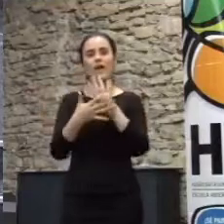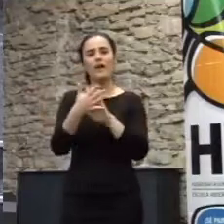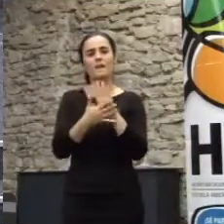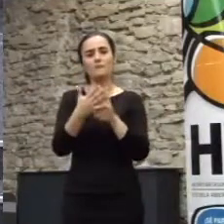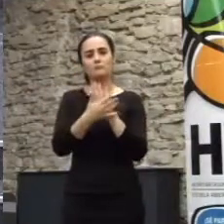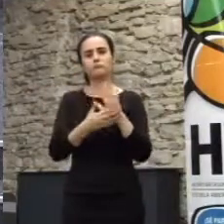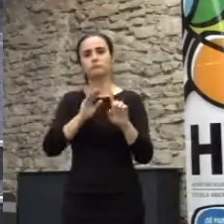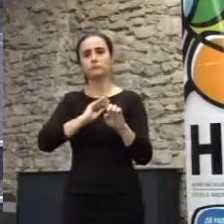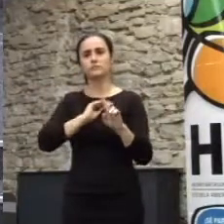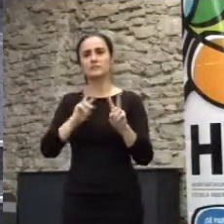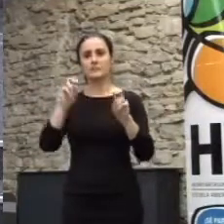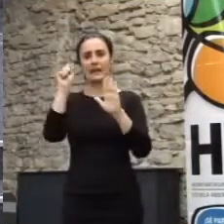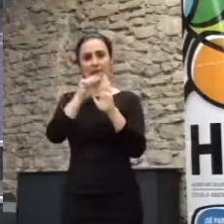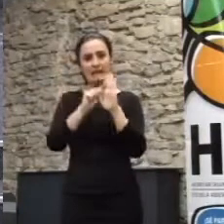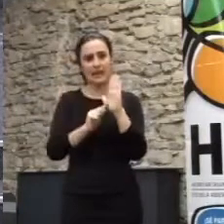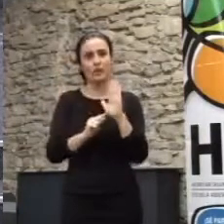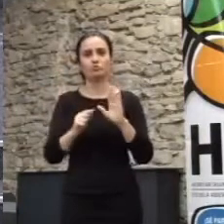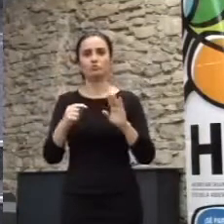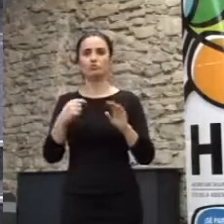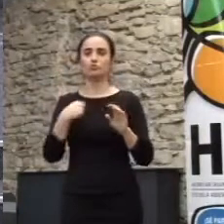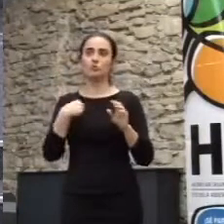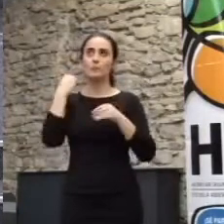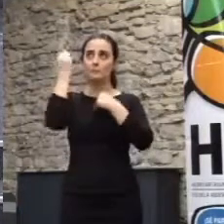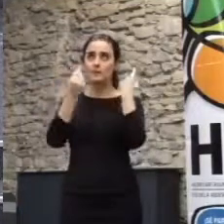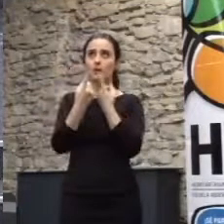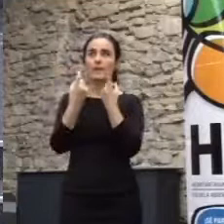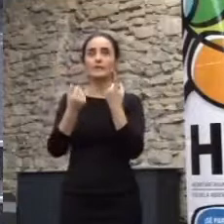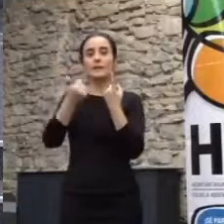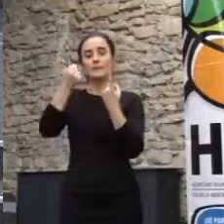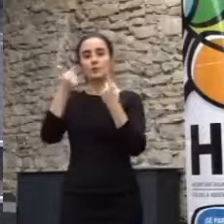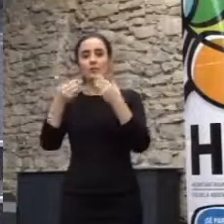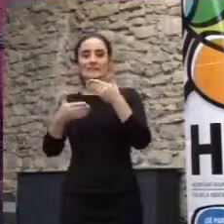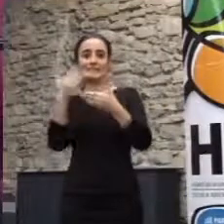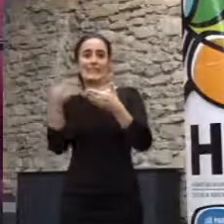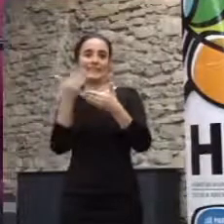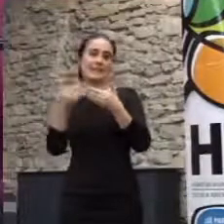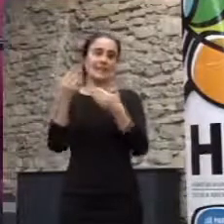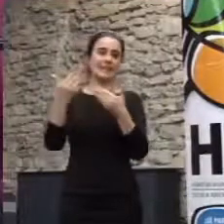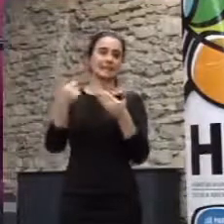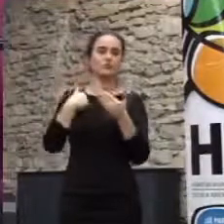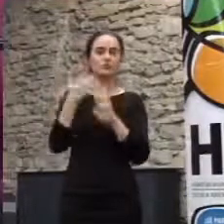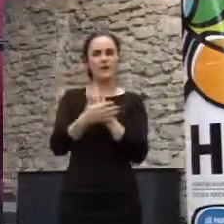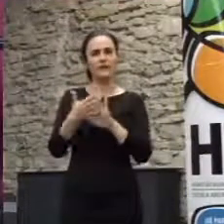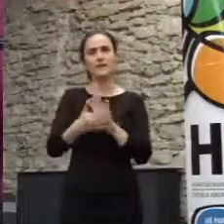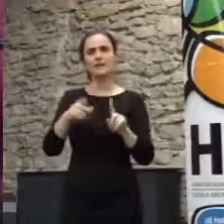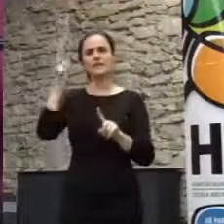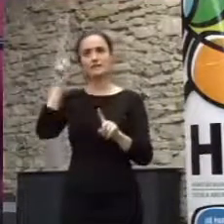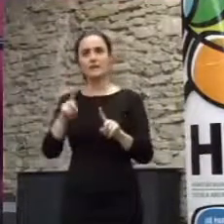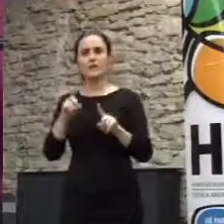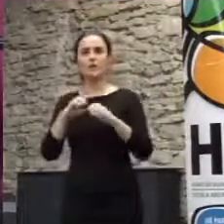Yo, perdonar, pero creo que hablaría más de tendencias y hablaría, por perdón también, de